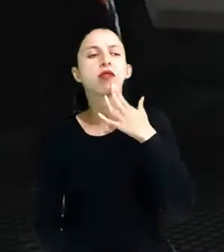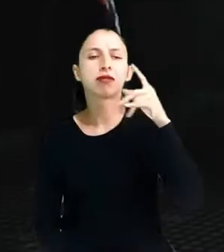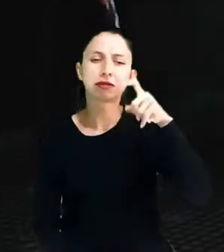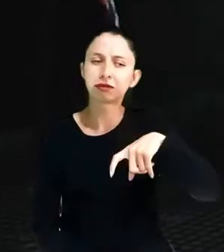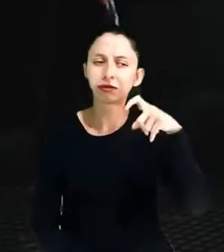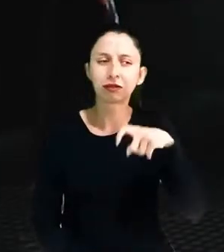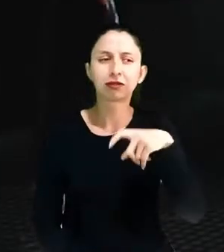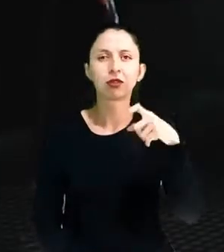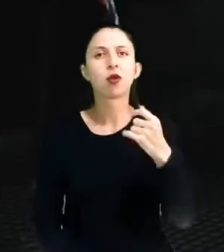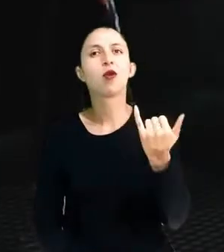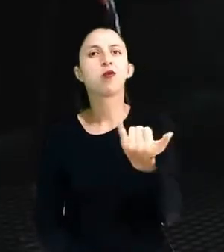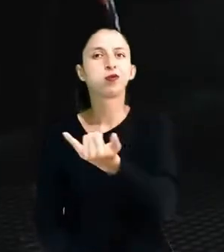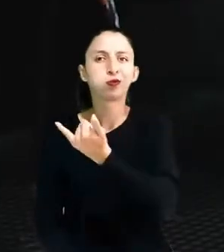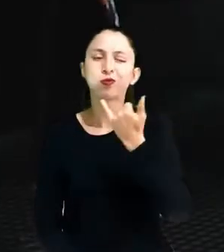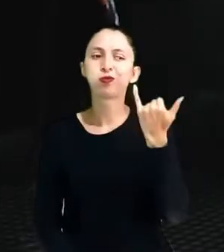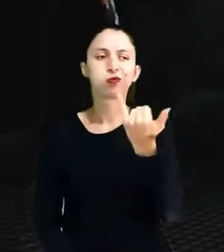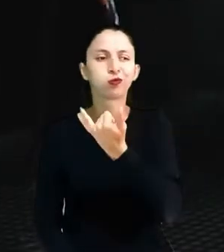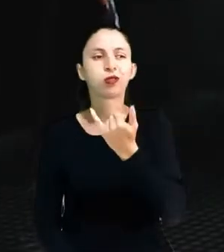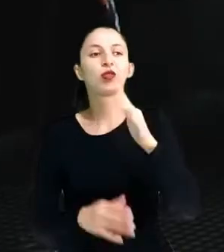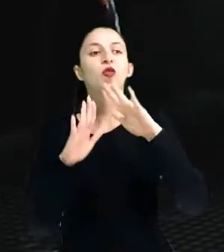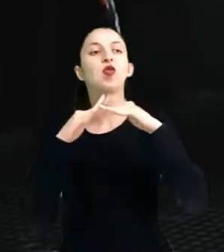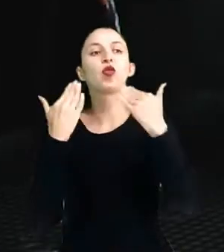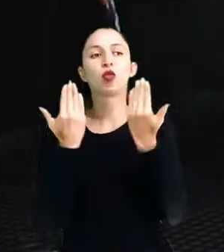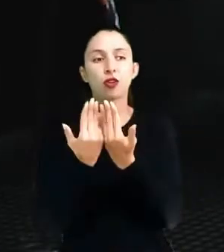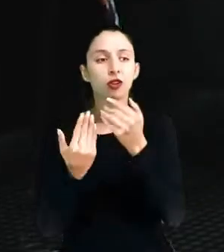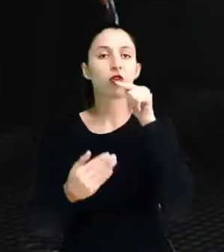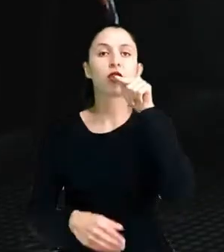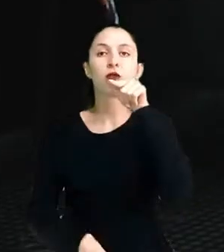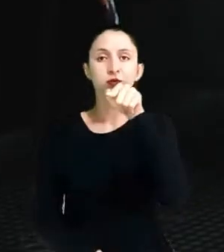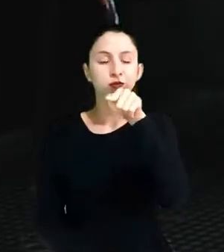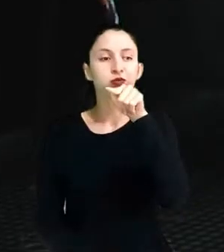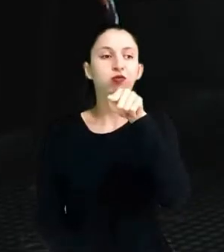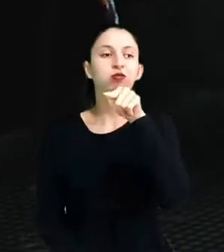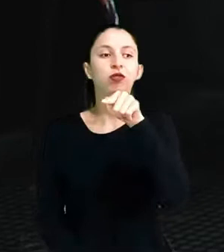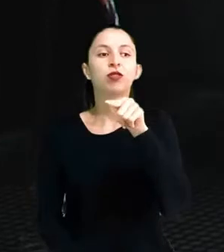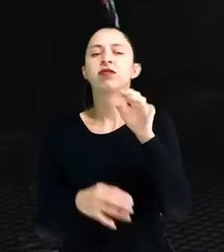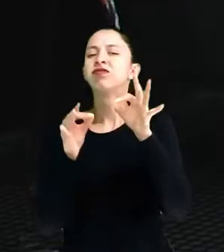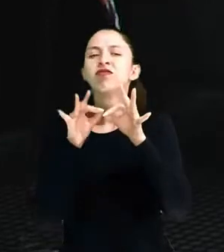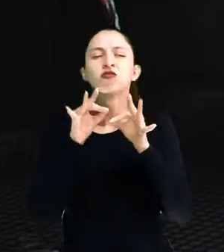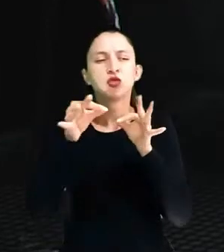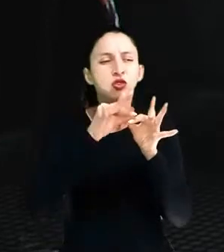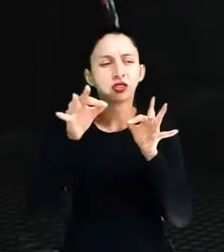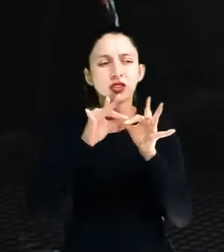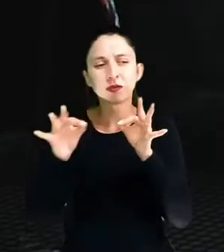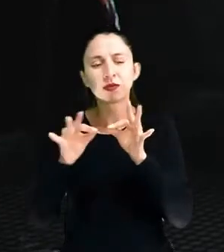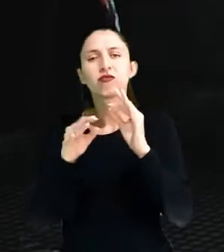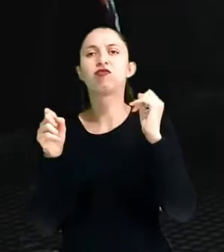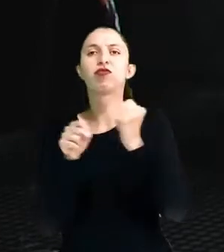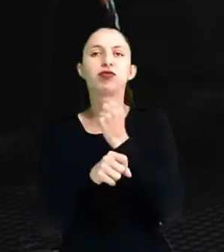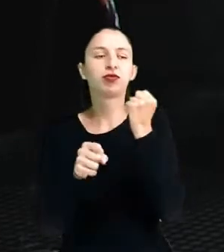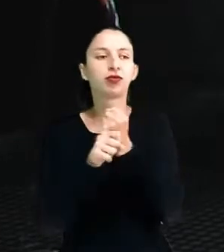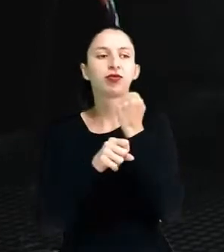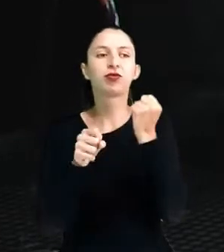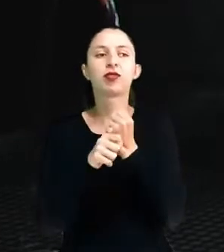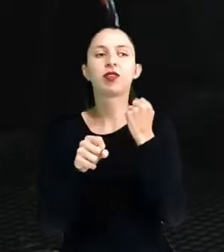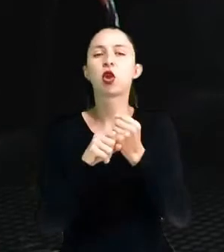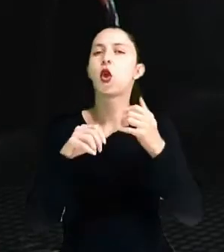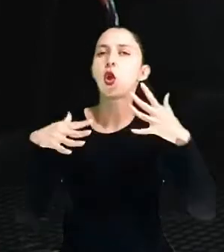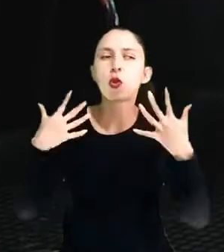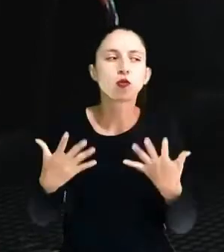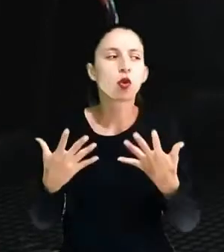partir de una necesidad muy puntual en las instituciones educativas rurales, donde trabajábamos con